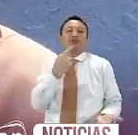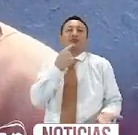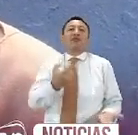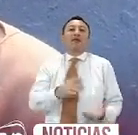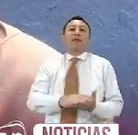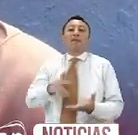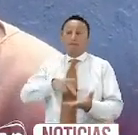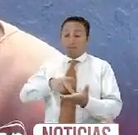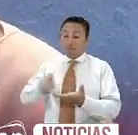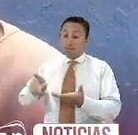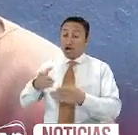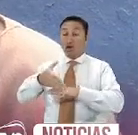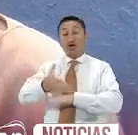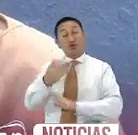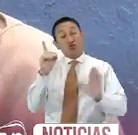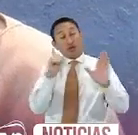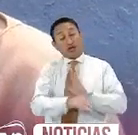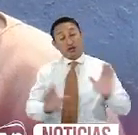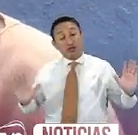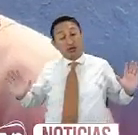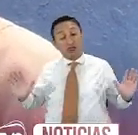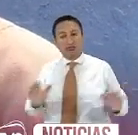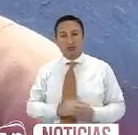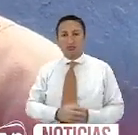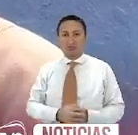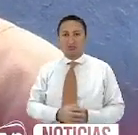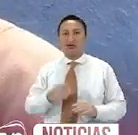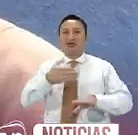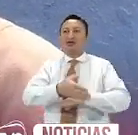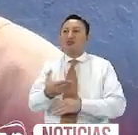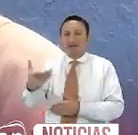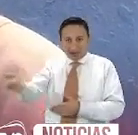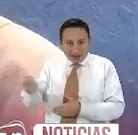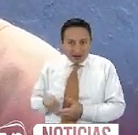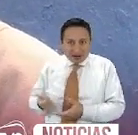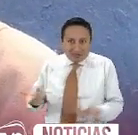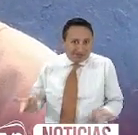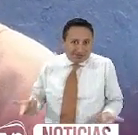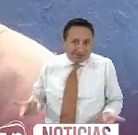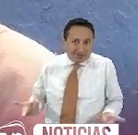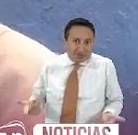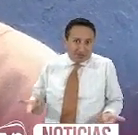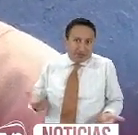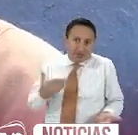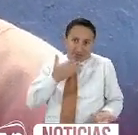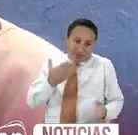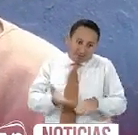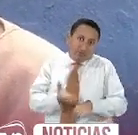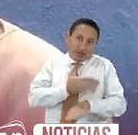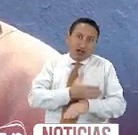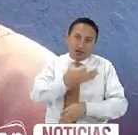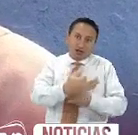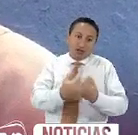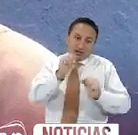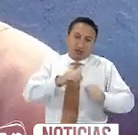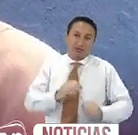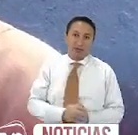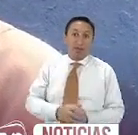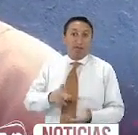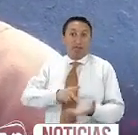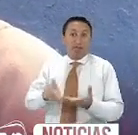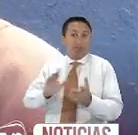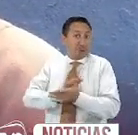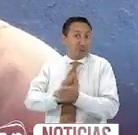pague y después reclame, entonces ya después no devuelven, entonces sí me parece justo que no se pague